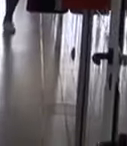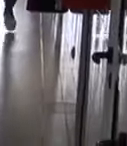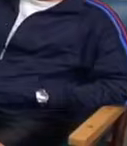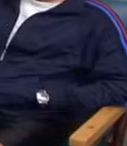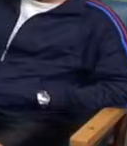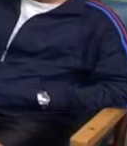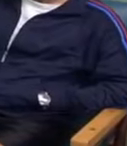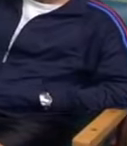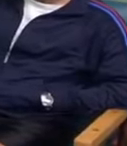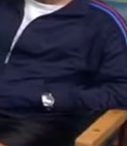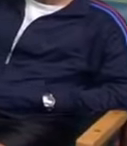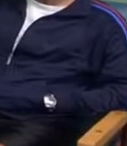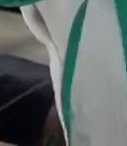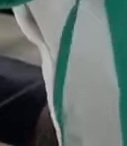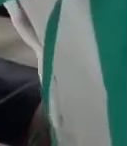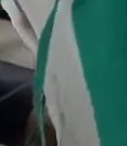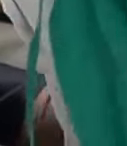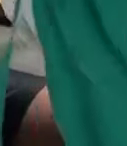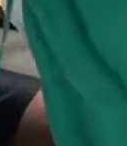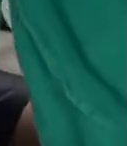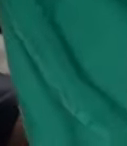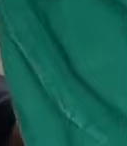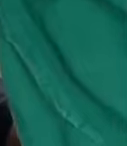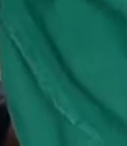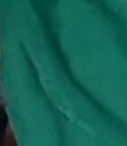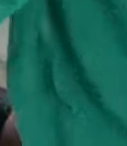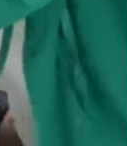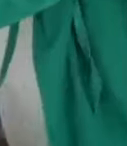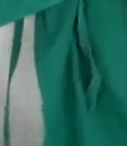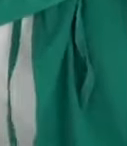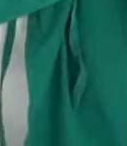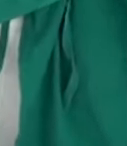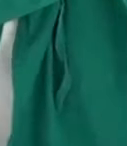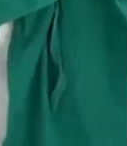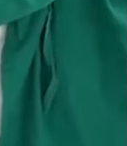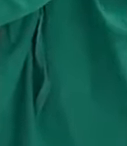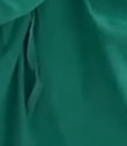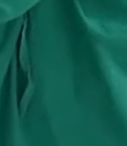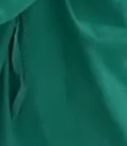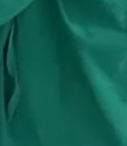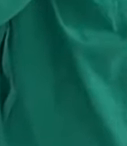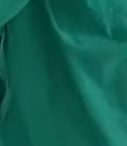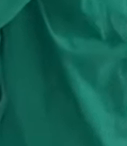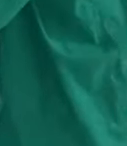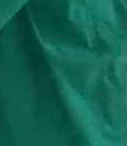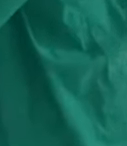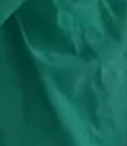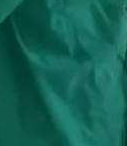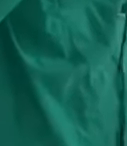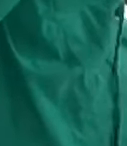madres. Por eso, los trabajadores de la ciencia cubana y de nuestra institución se comprometen a seguir trabajando